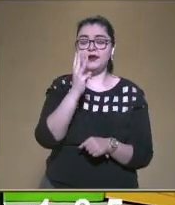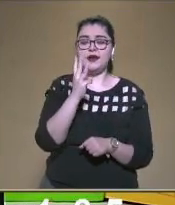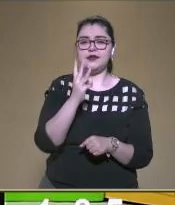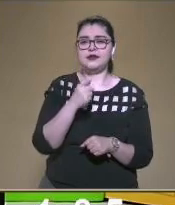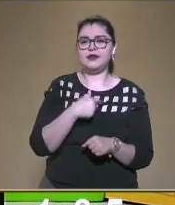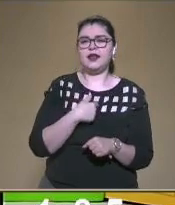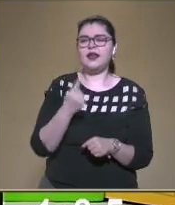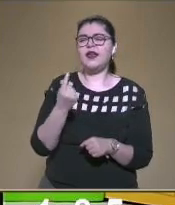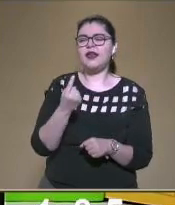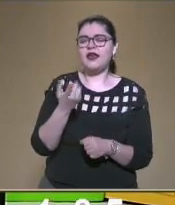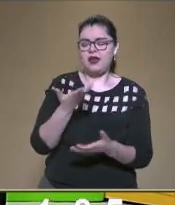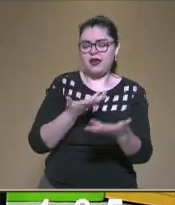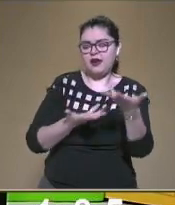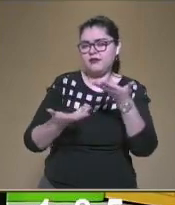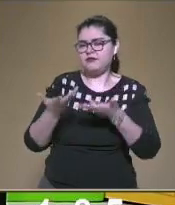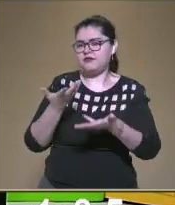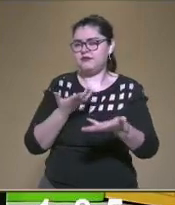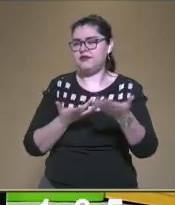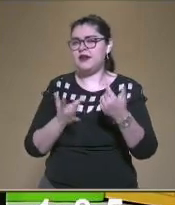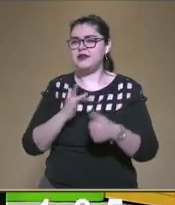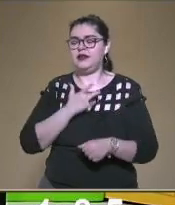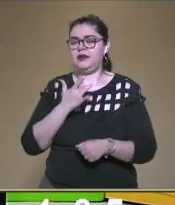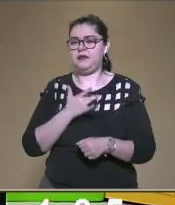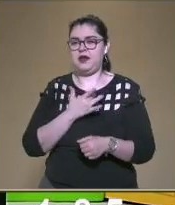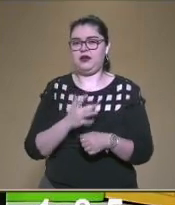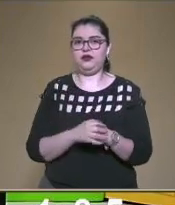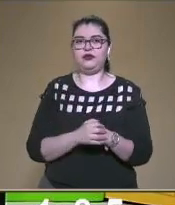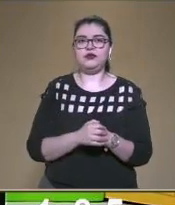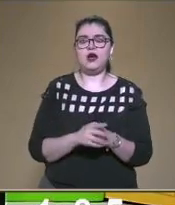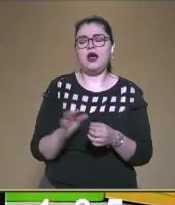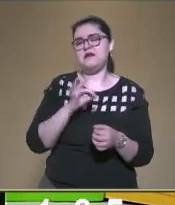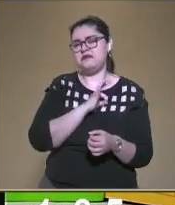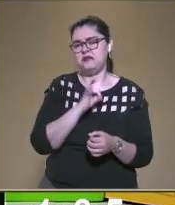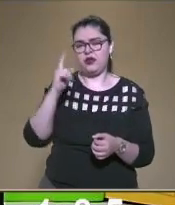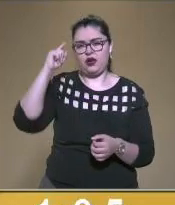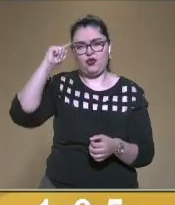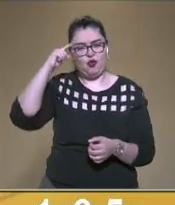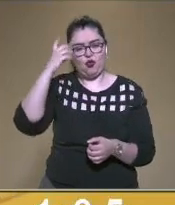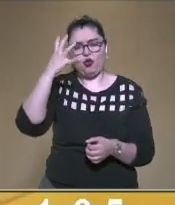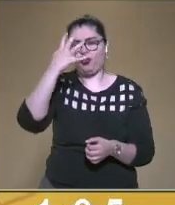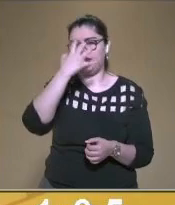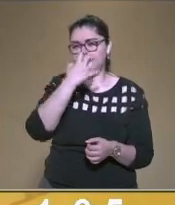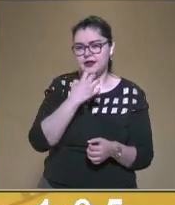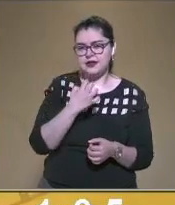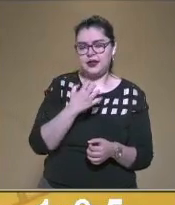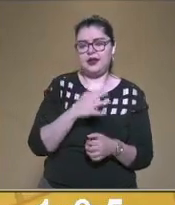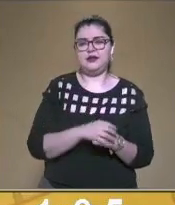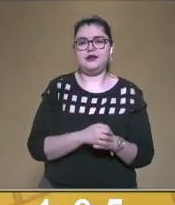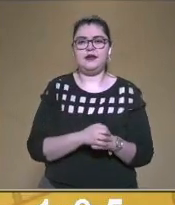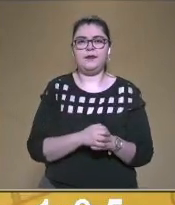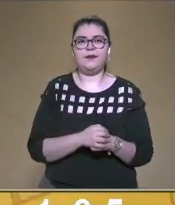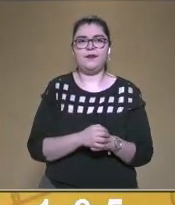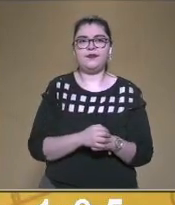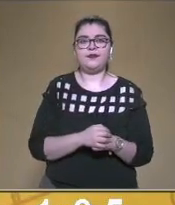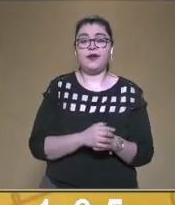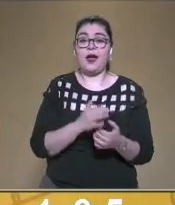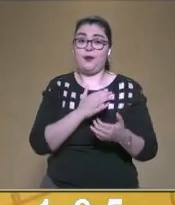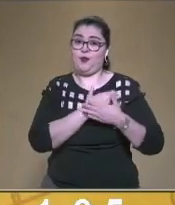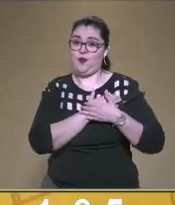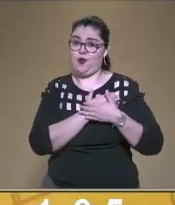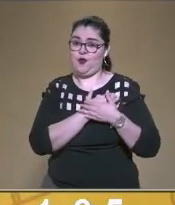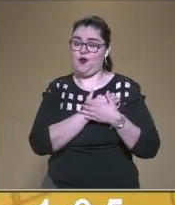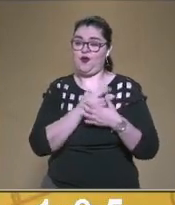poemas? Como usted lo dijo, maestro. Enojo, tristeza, nostalgia, el sentimiento del amor, de